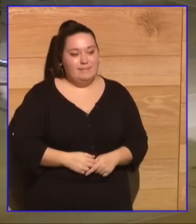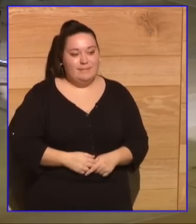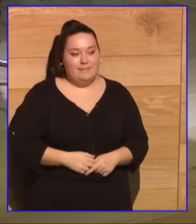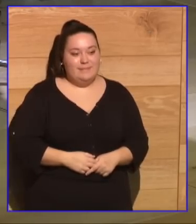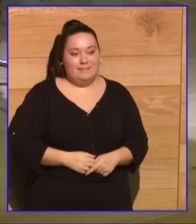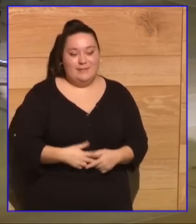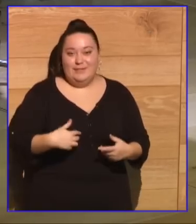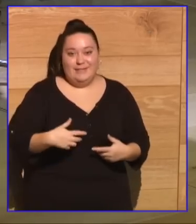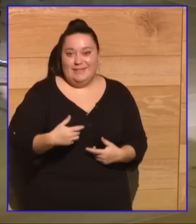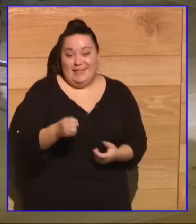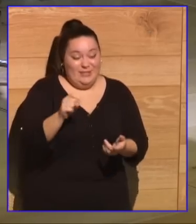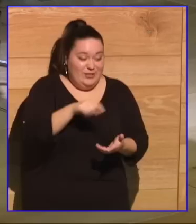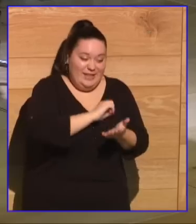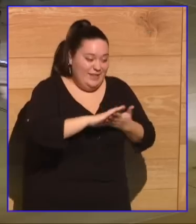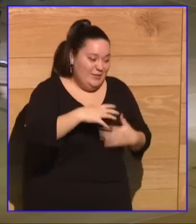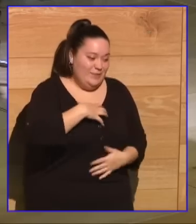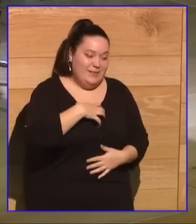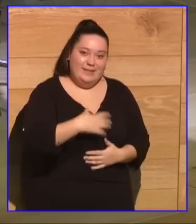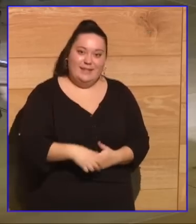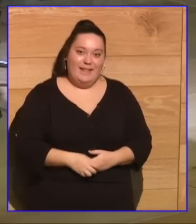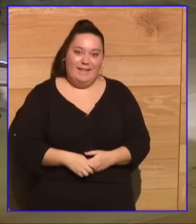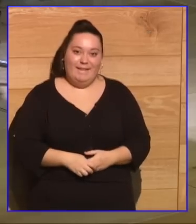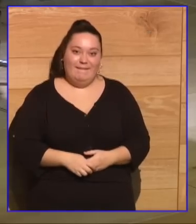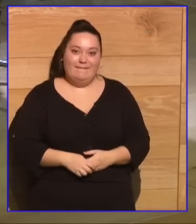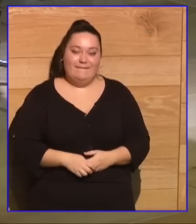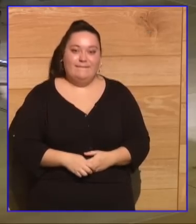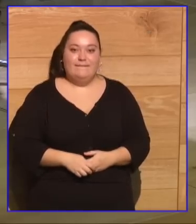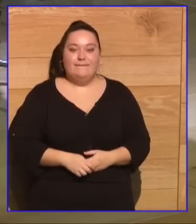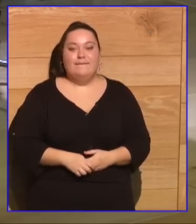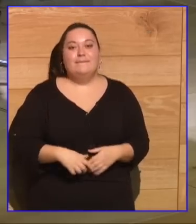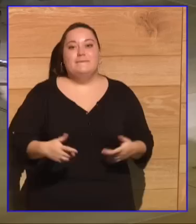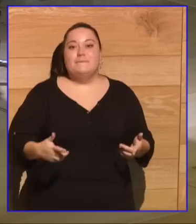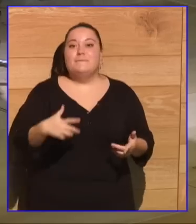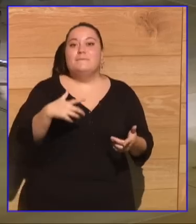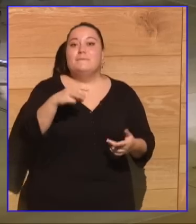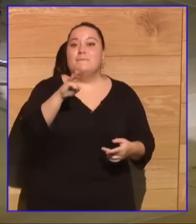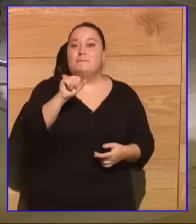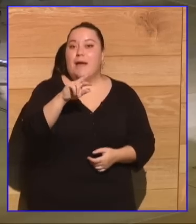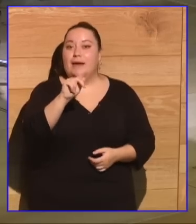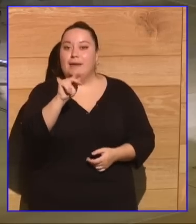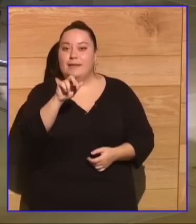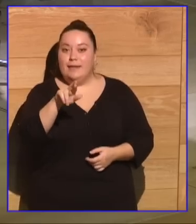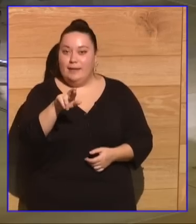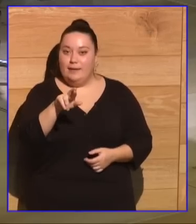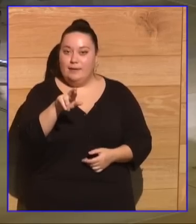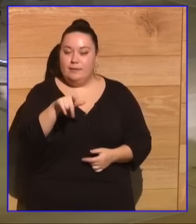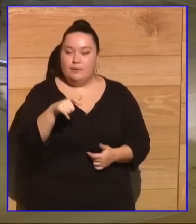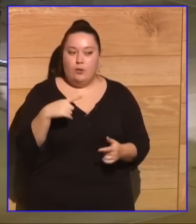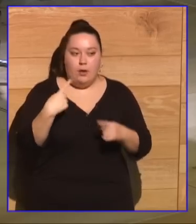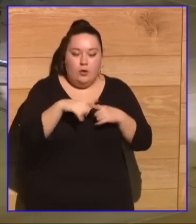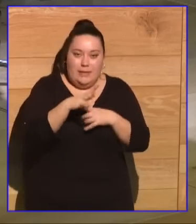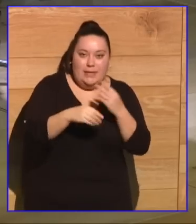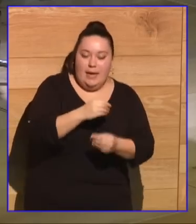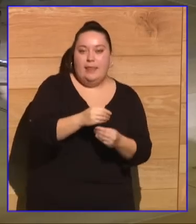¡Que no puede ser gratis esto! El montaje que realiza Parker con todos esos ataques y